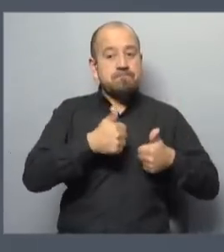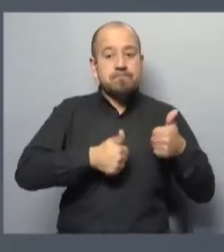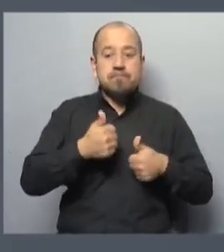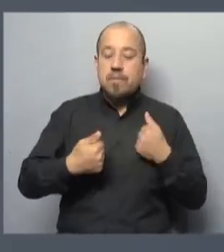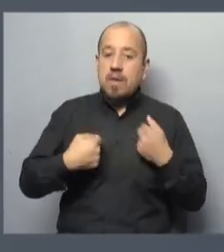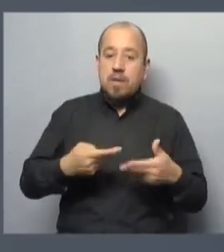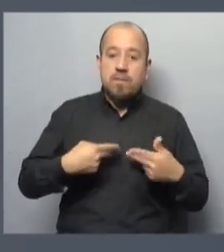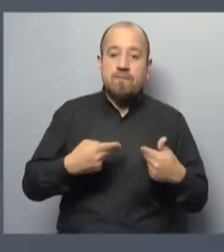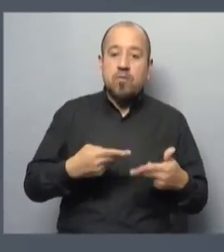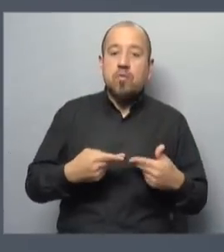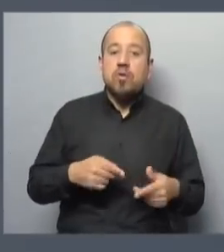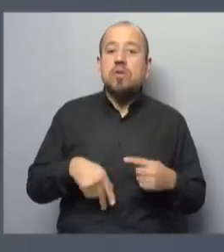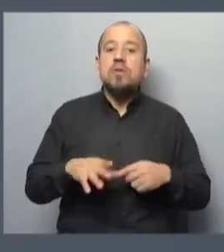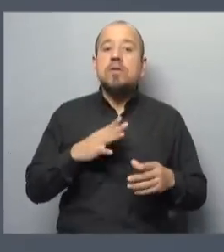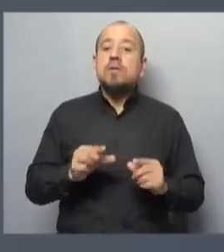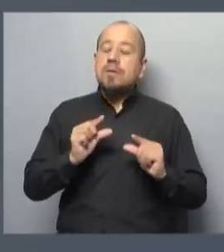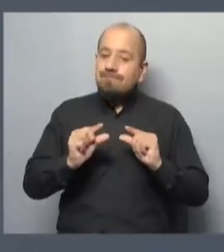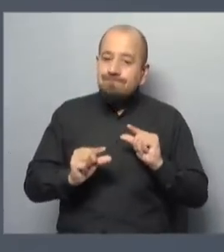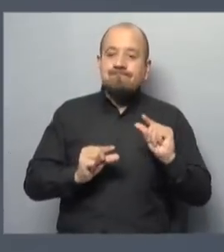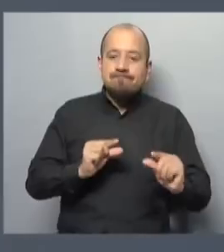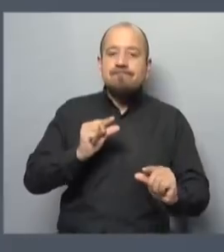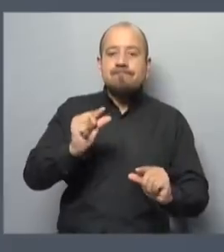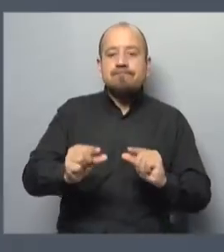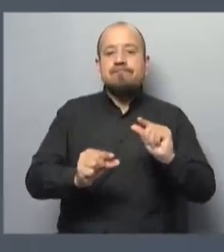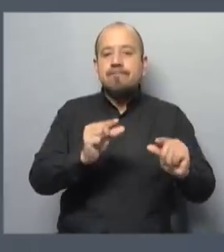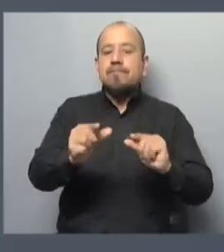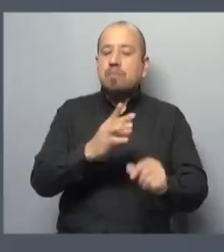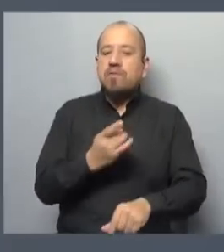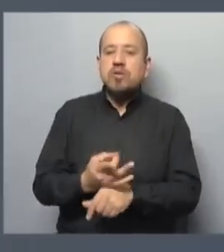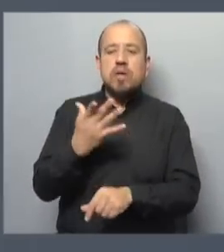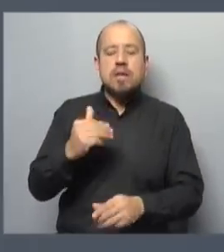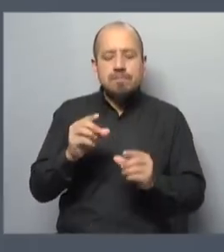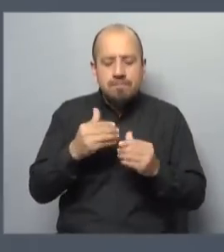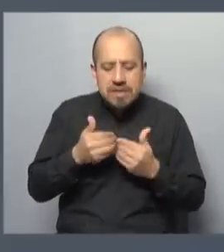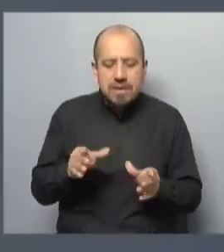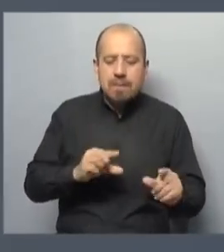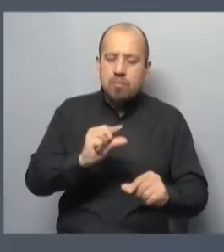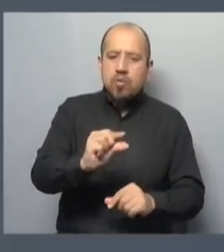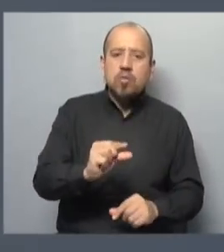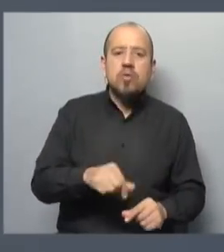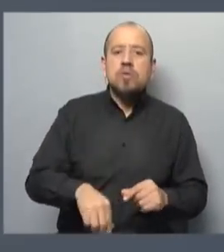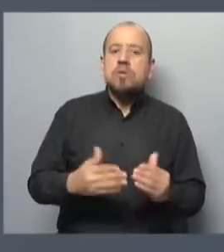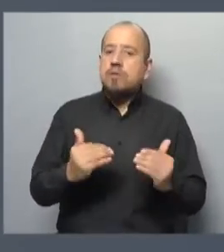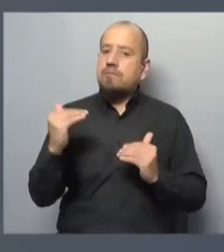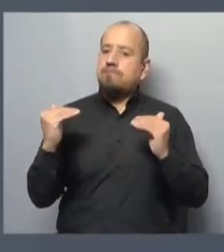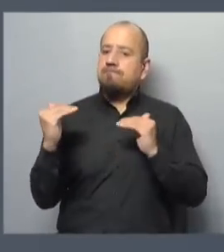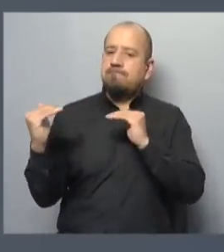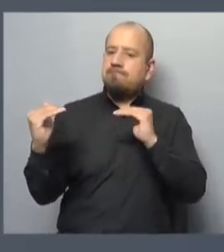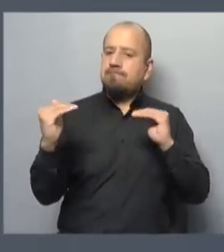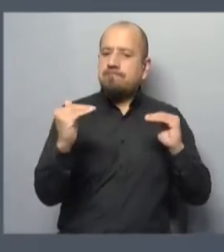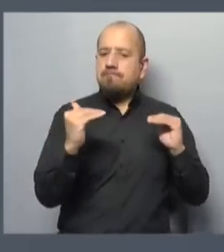recién digamos que está dando sus primeros pasos a nivel profesional creo que estábamos bastante más este emparejados con todos